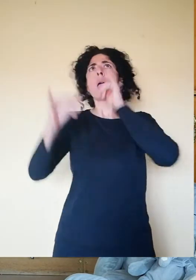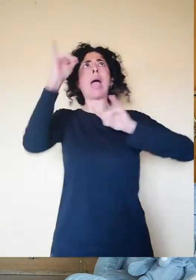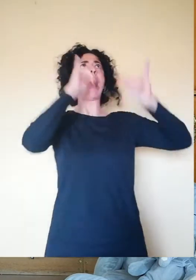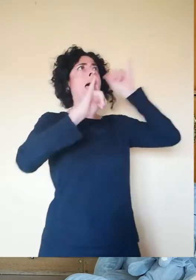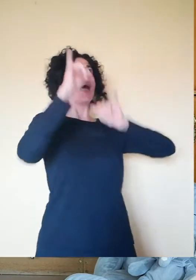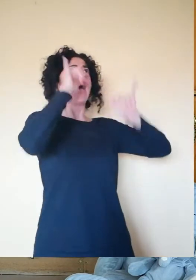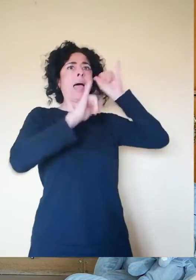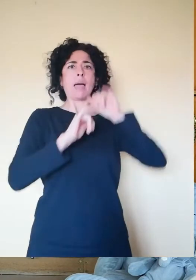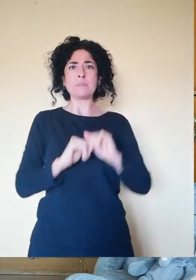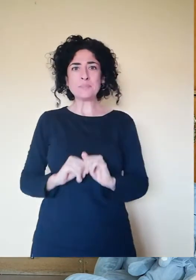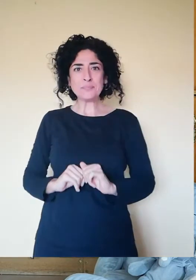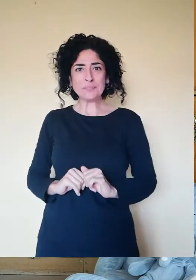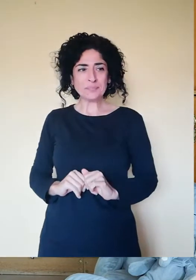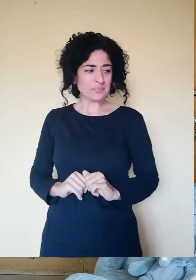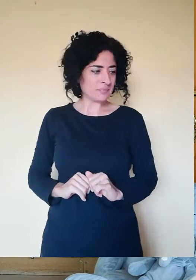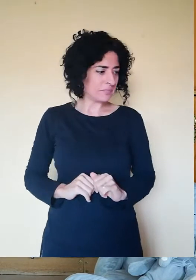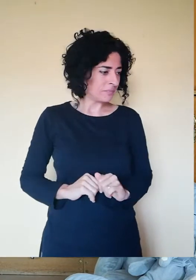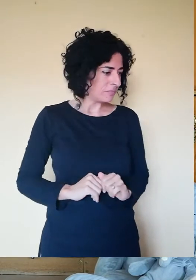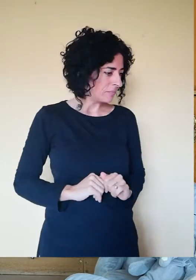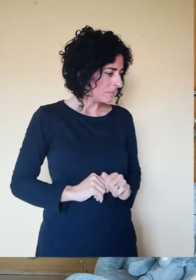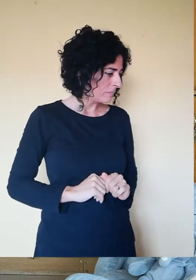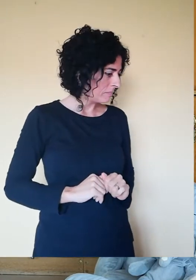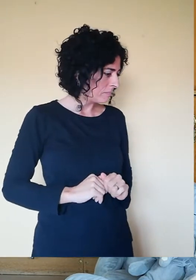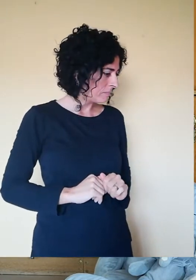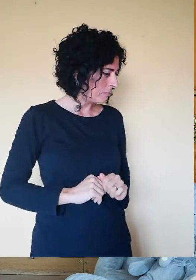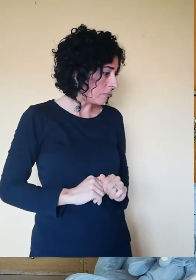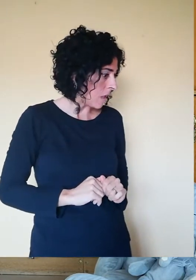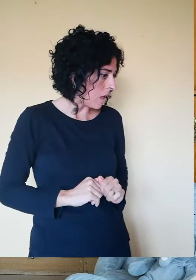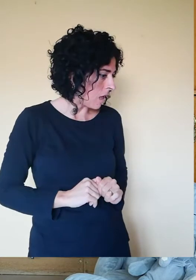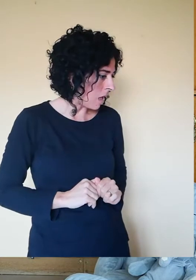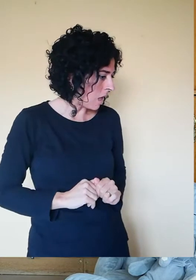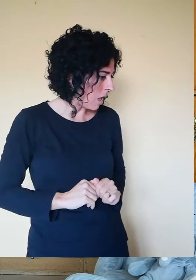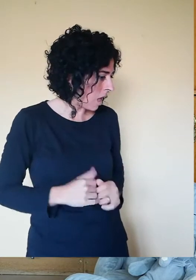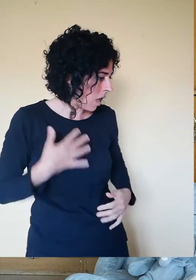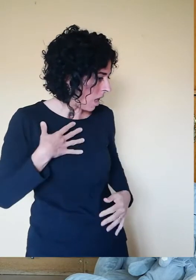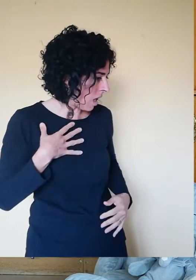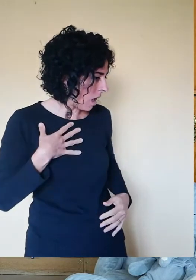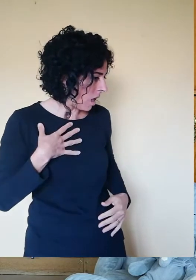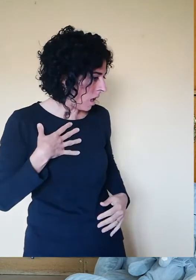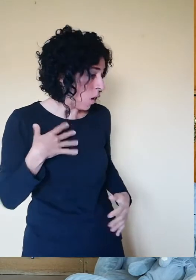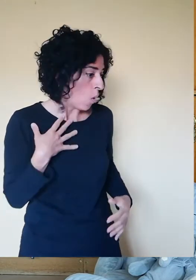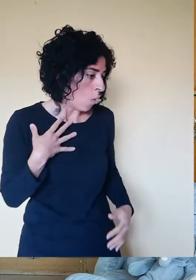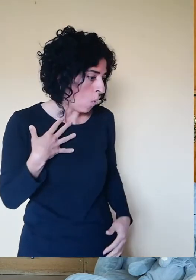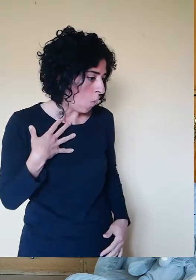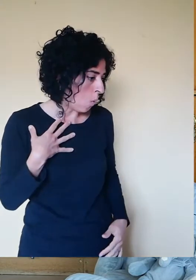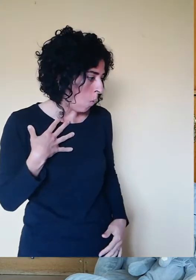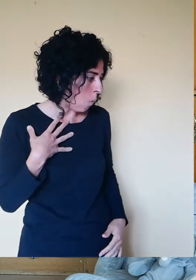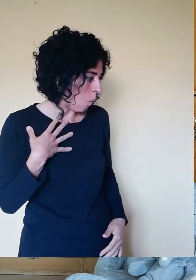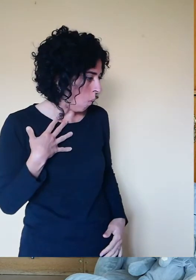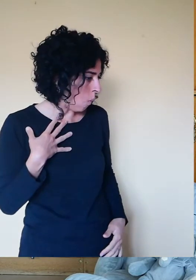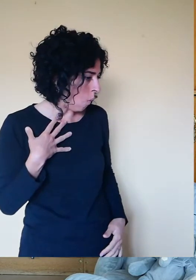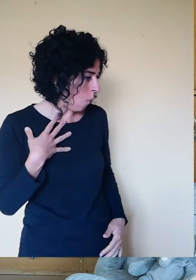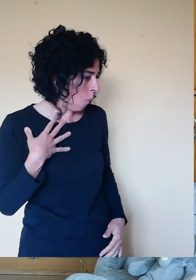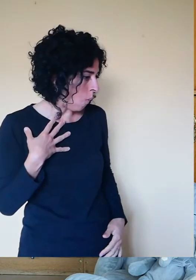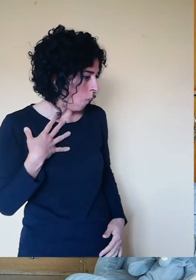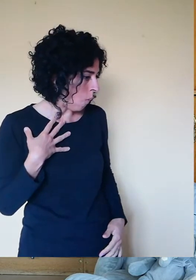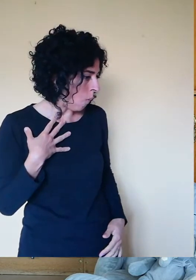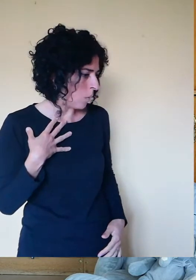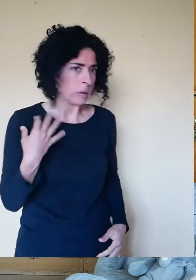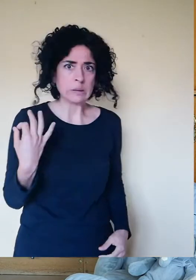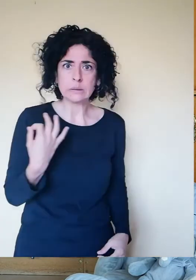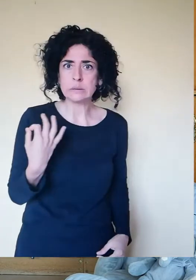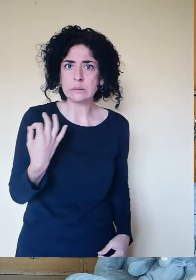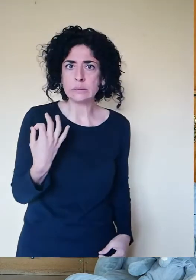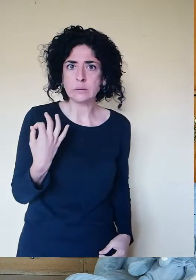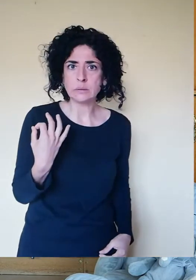con aguardiente. Está un poco loca esta serpiente. A ver quién más ha venido. ¡Wow!